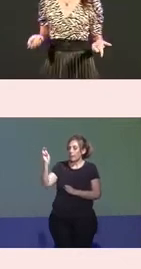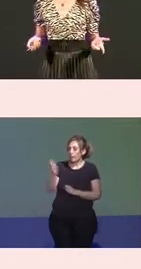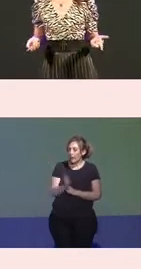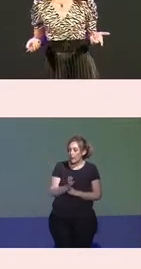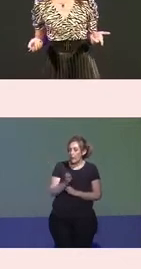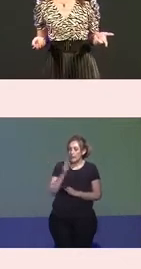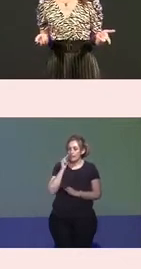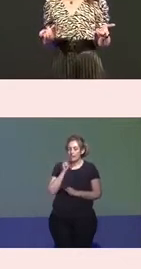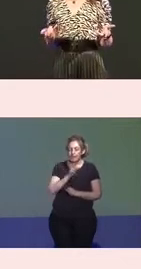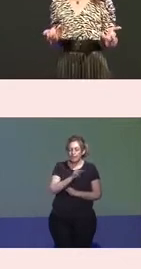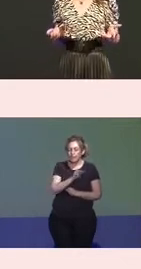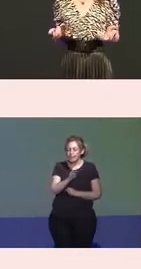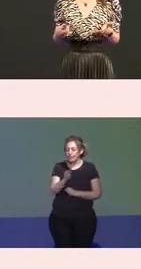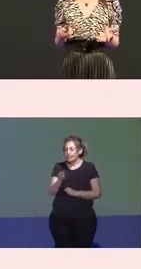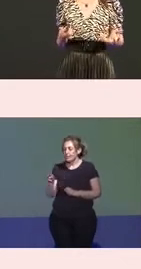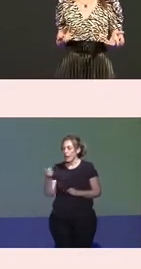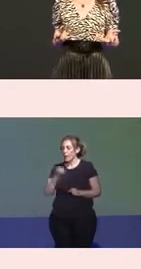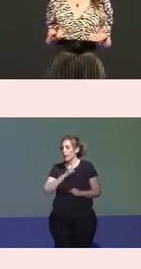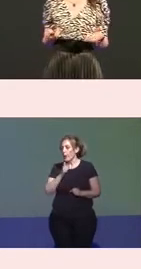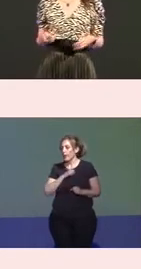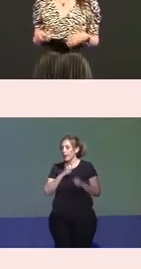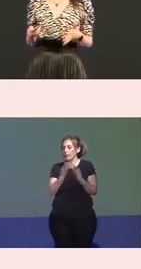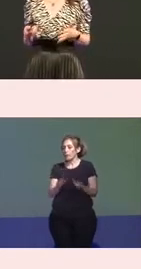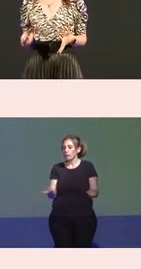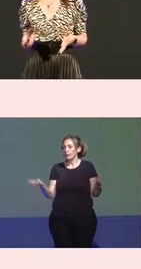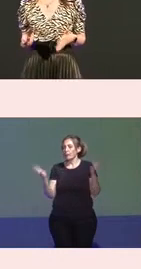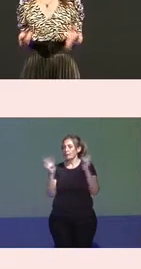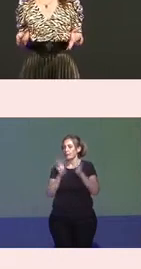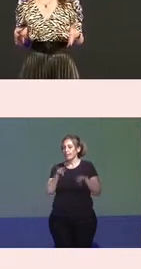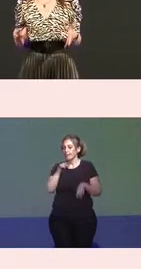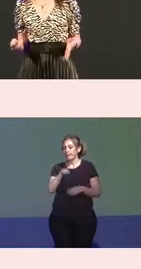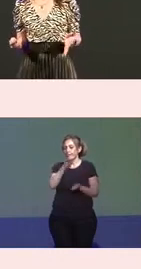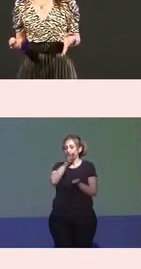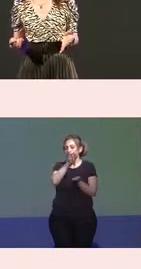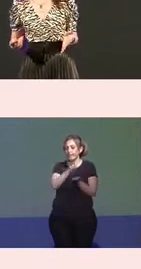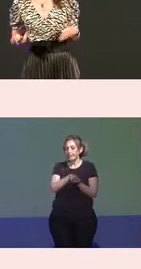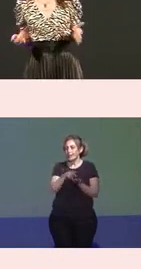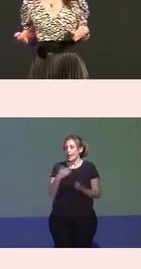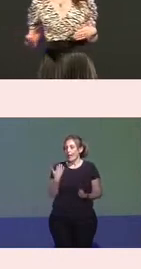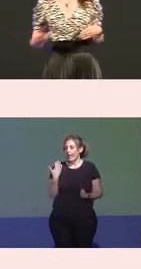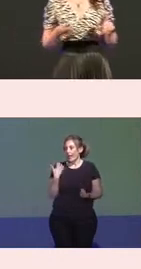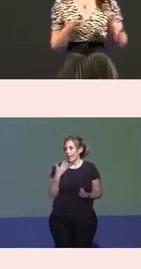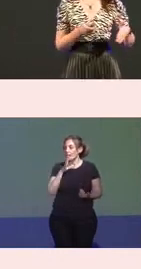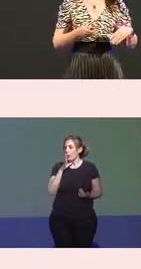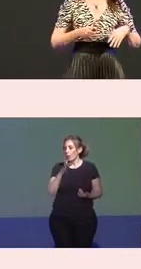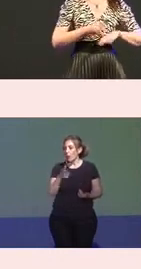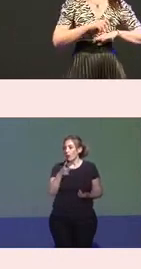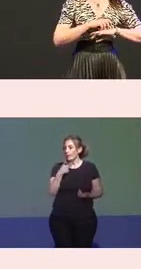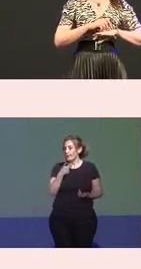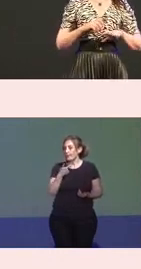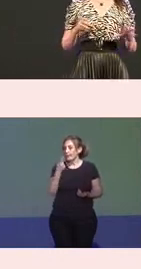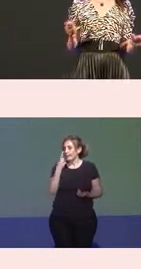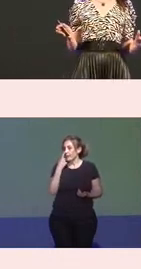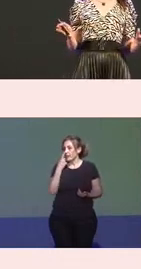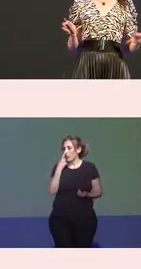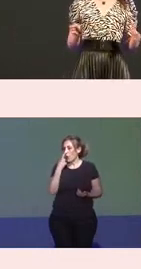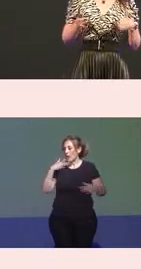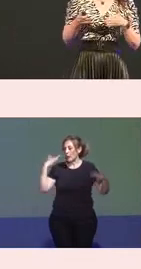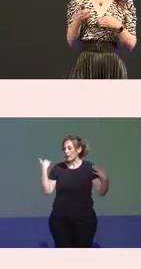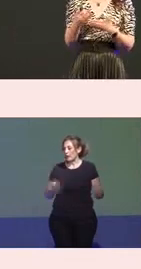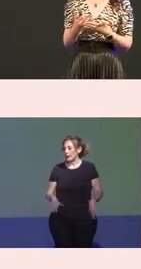echa un vistazo como sus colegas policías y está de acuerdo en que el cuerpo es reciente Por qué Porque por un lado olía requete